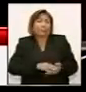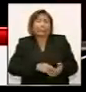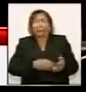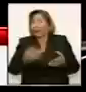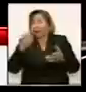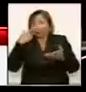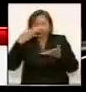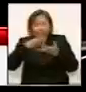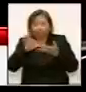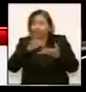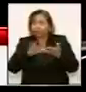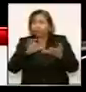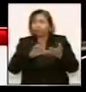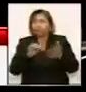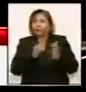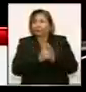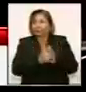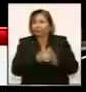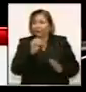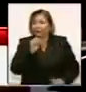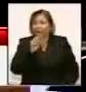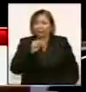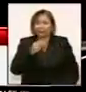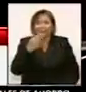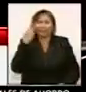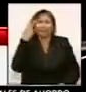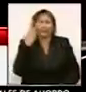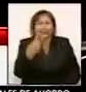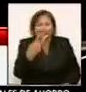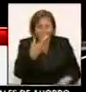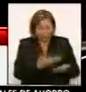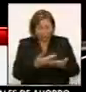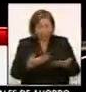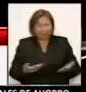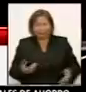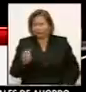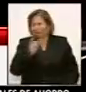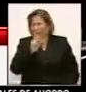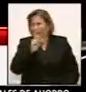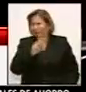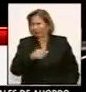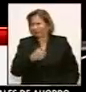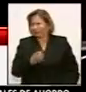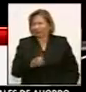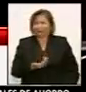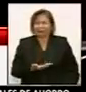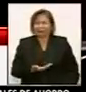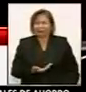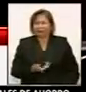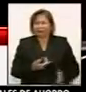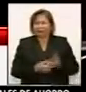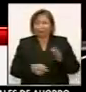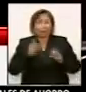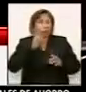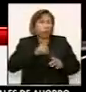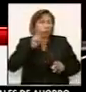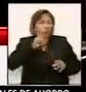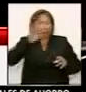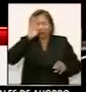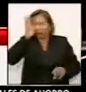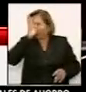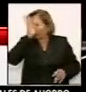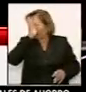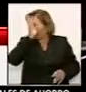haber fiscalizado. Ese es el tema, que no saber las dos cosas, presidente, no una cosa y la otra por acá. Y no se trata tampoco de mentir e